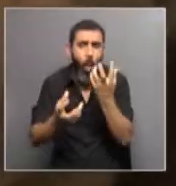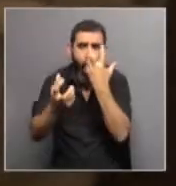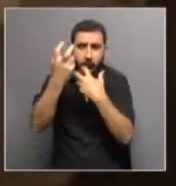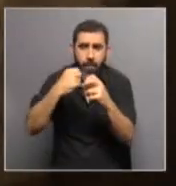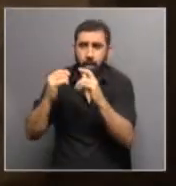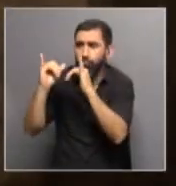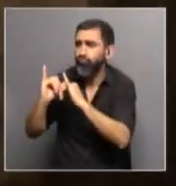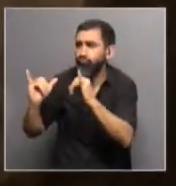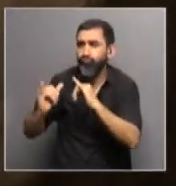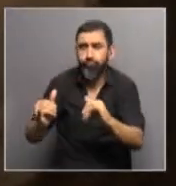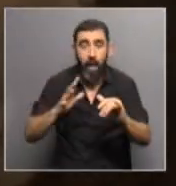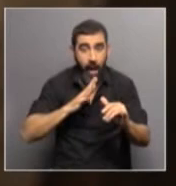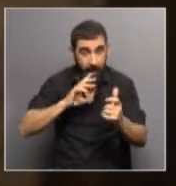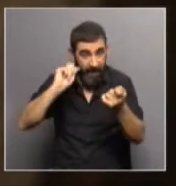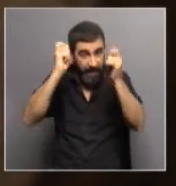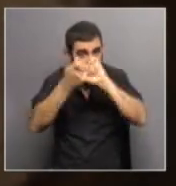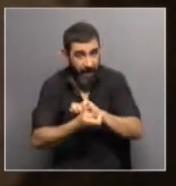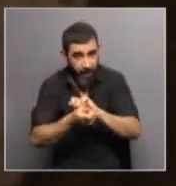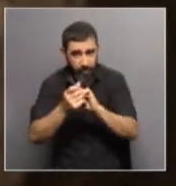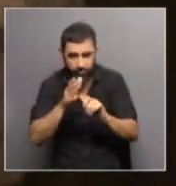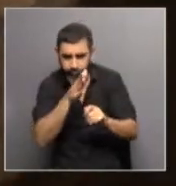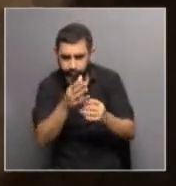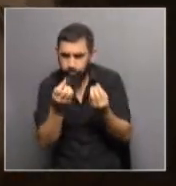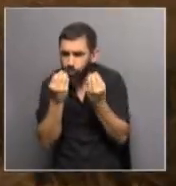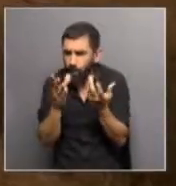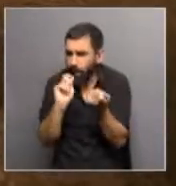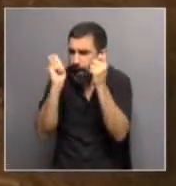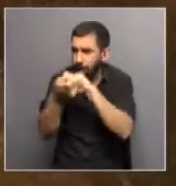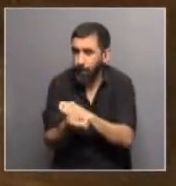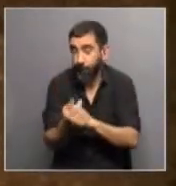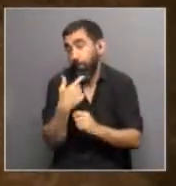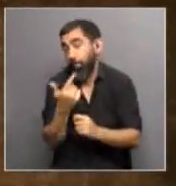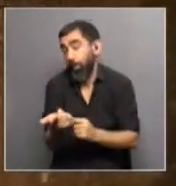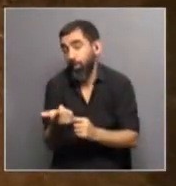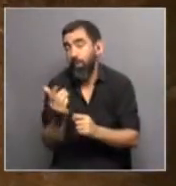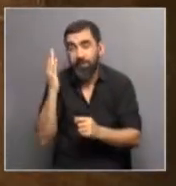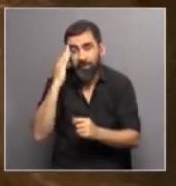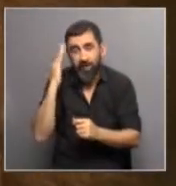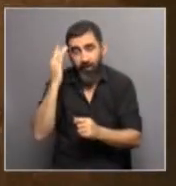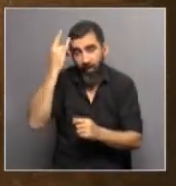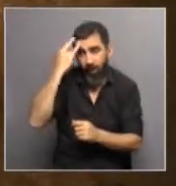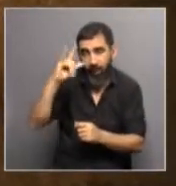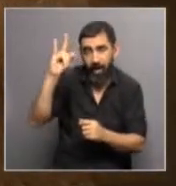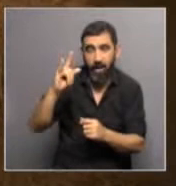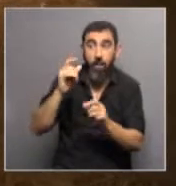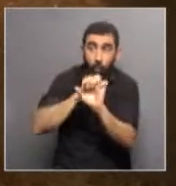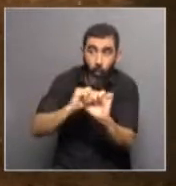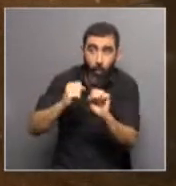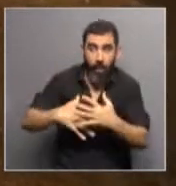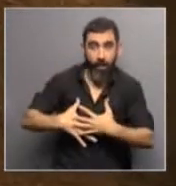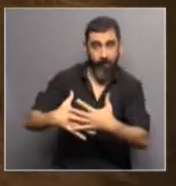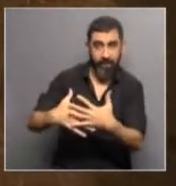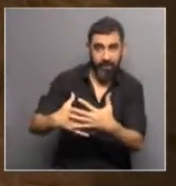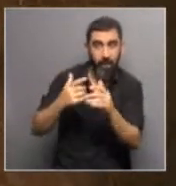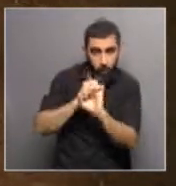animales, cuando hay cambios en ese movimiento, para poder, por ejemplo, inferir cuando una vaca se está alzando, entra en